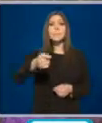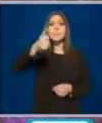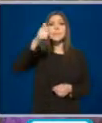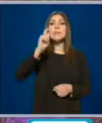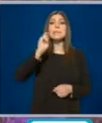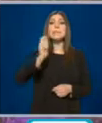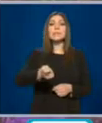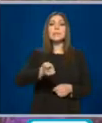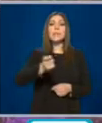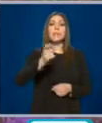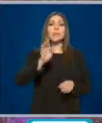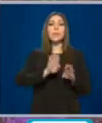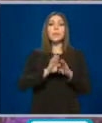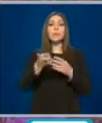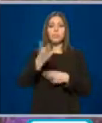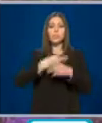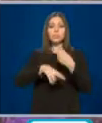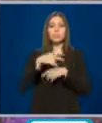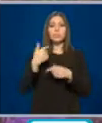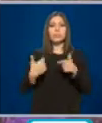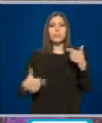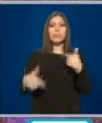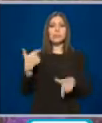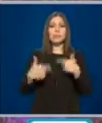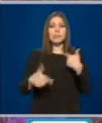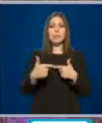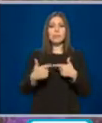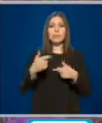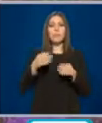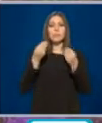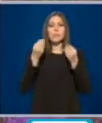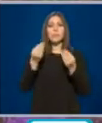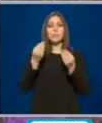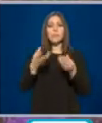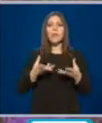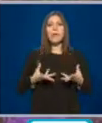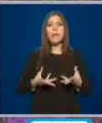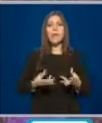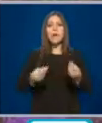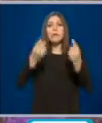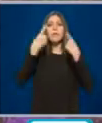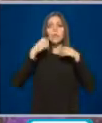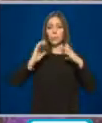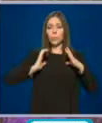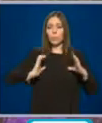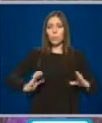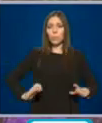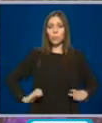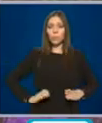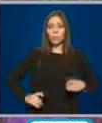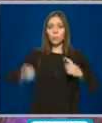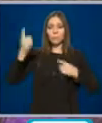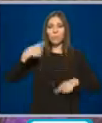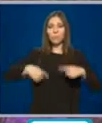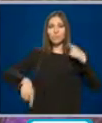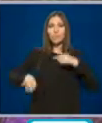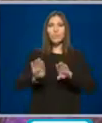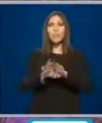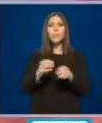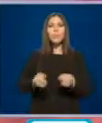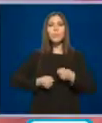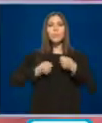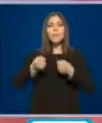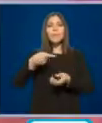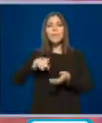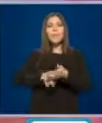saber es que el producir leche tiene un gasto energético muy alto para el organismo. ¿Sí? Es decir, se gasta mucha energía para poder